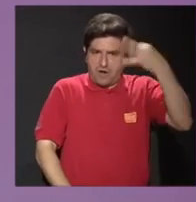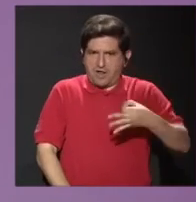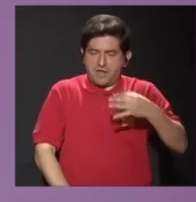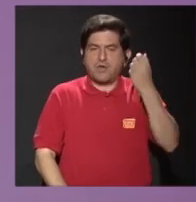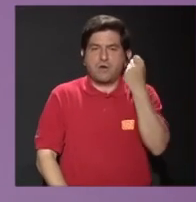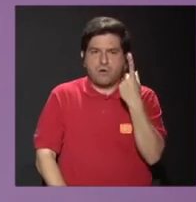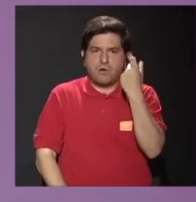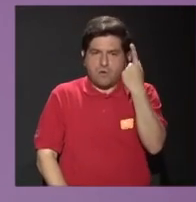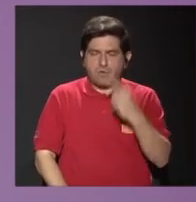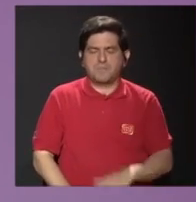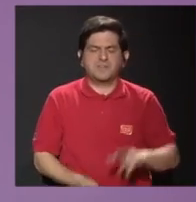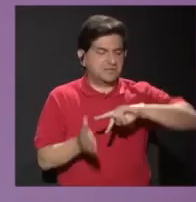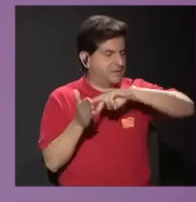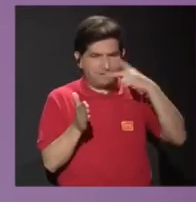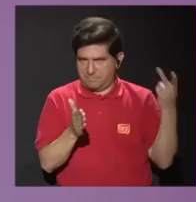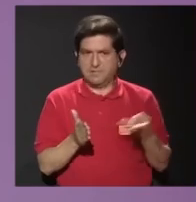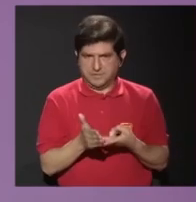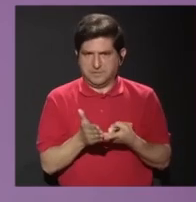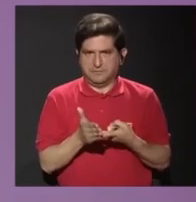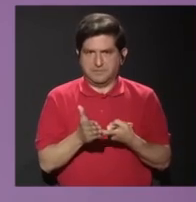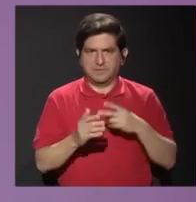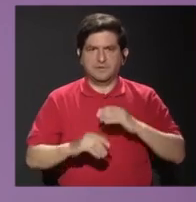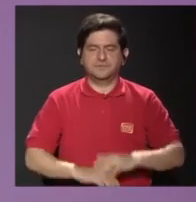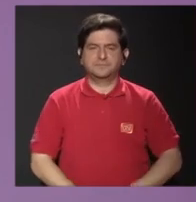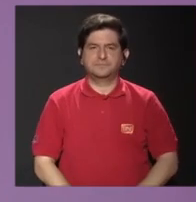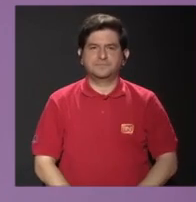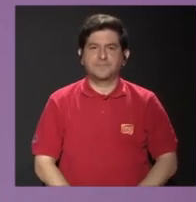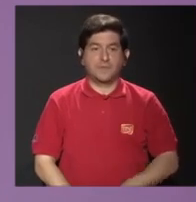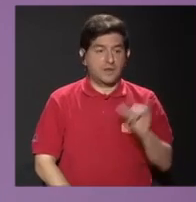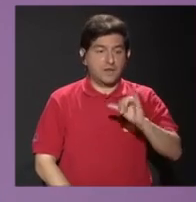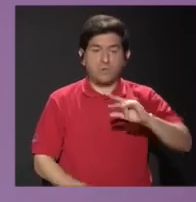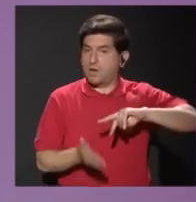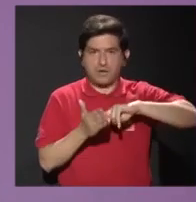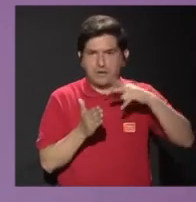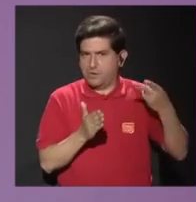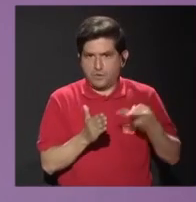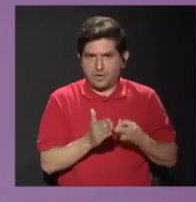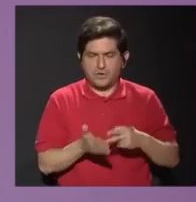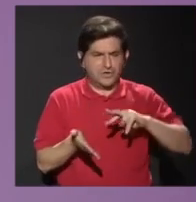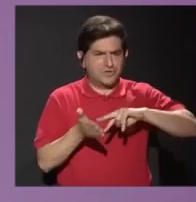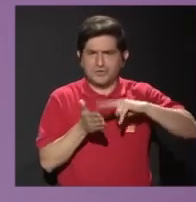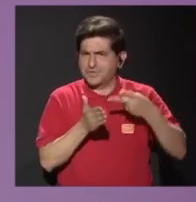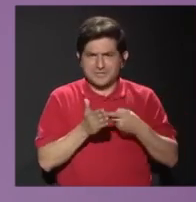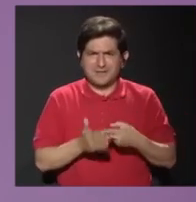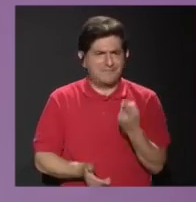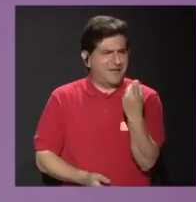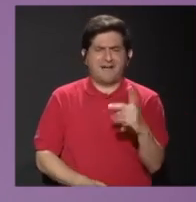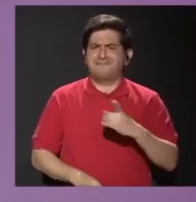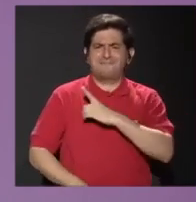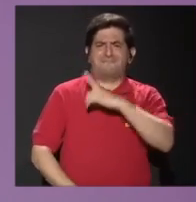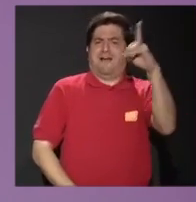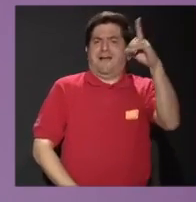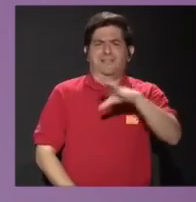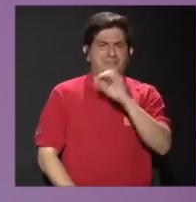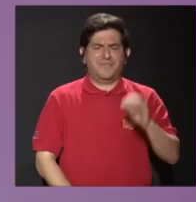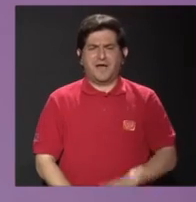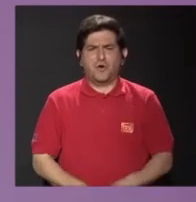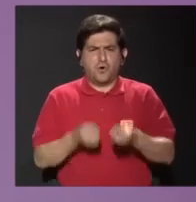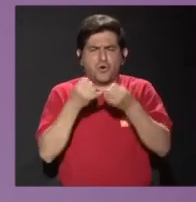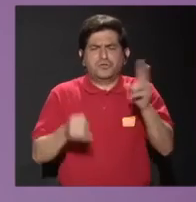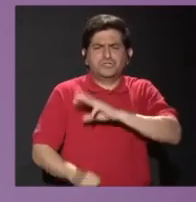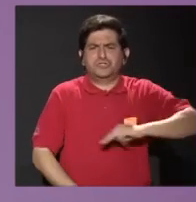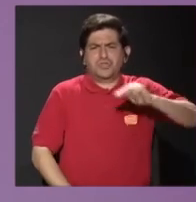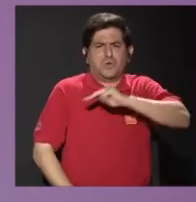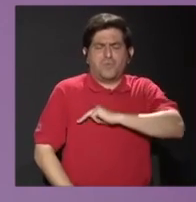comprenderlo en la dimensión que es y de lo que no es no es un estado sin dios no es un estado sin moral